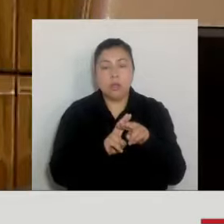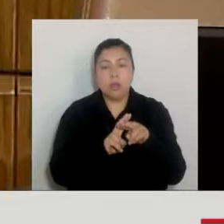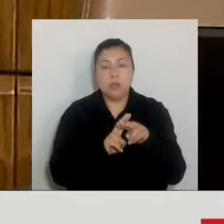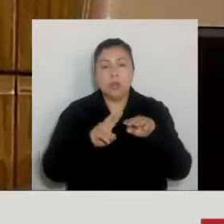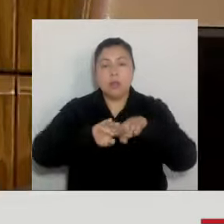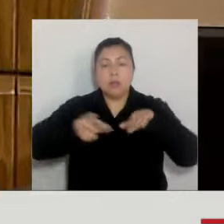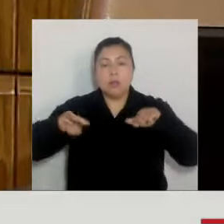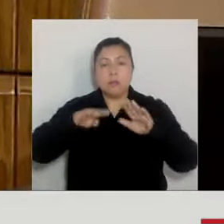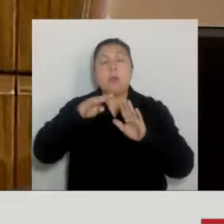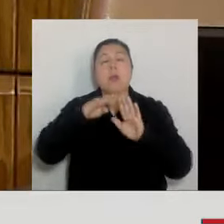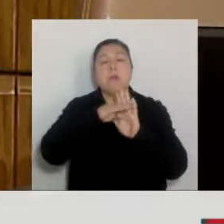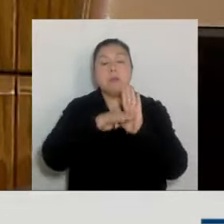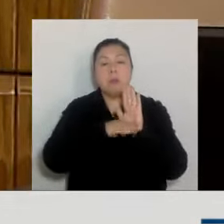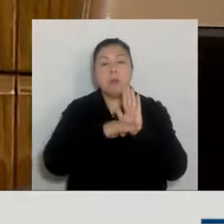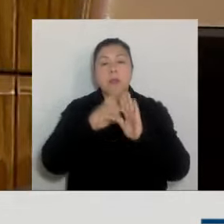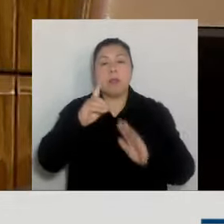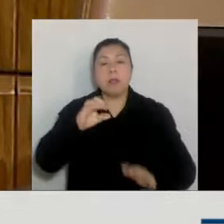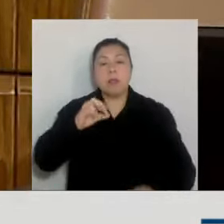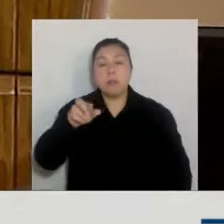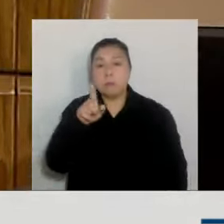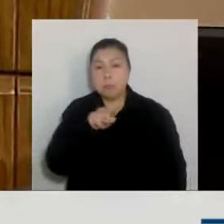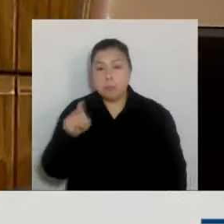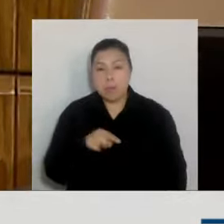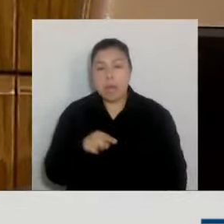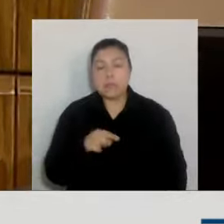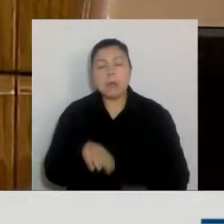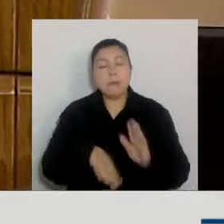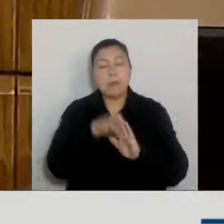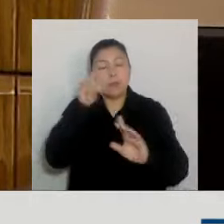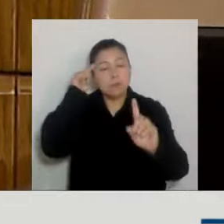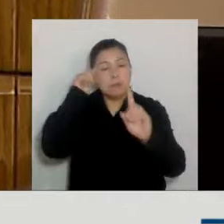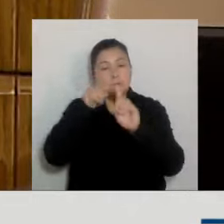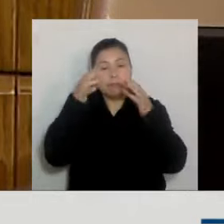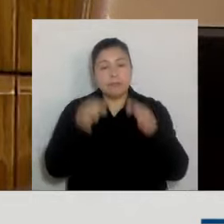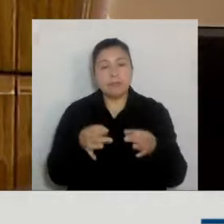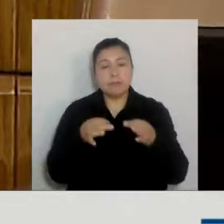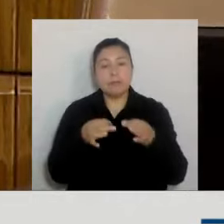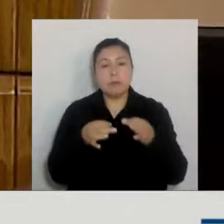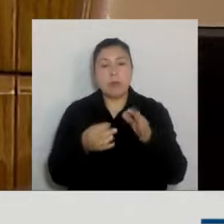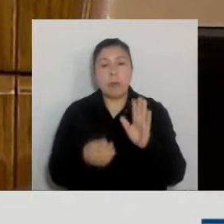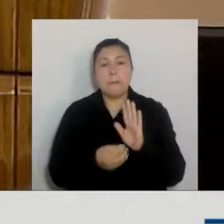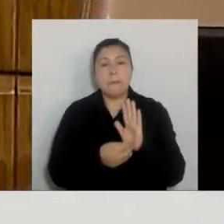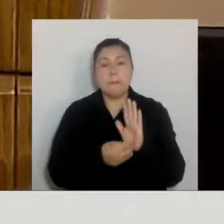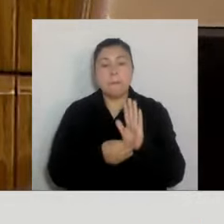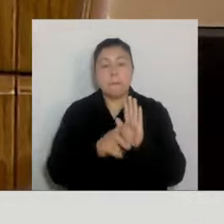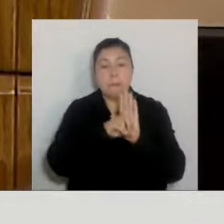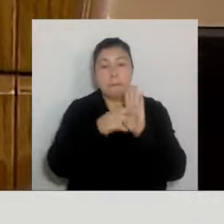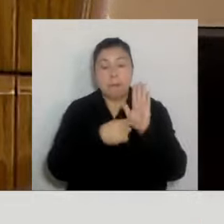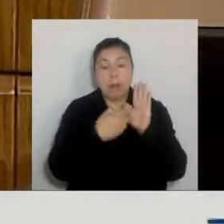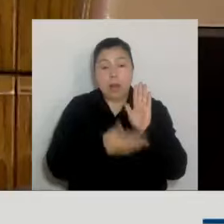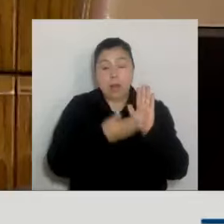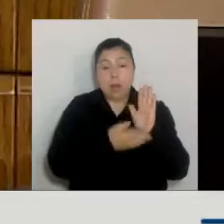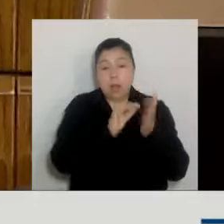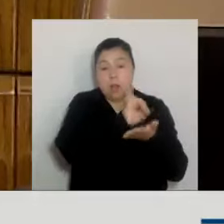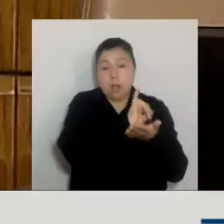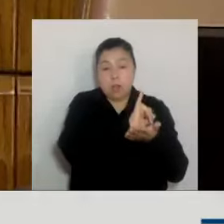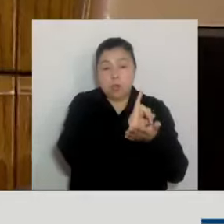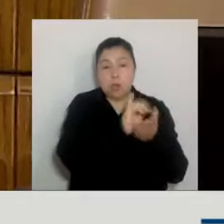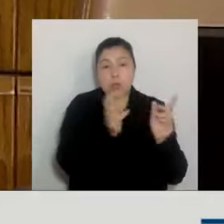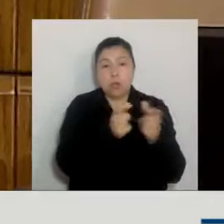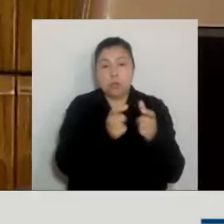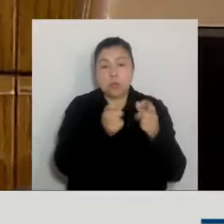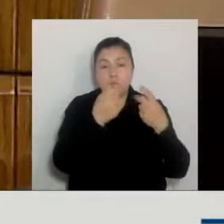de para más objetiva junto con Elevar a nivel legal la actual institución de la Comisión Nacional de evaluación